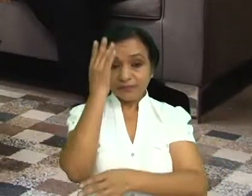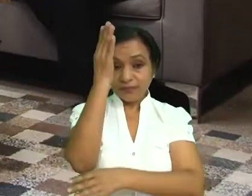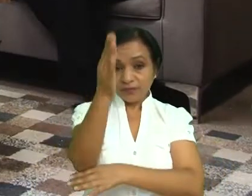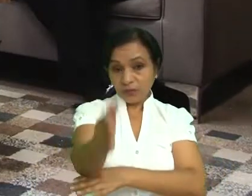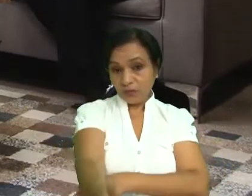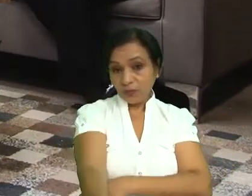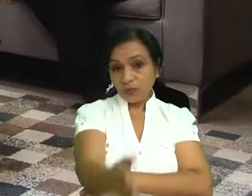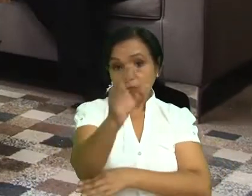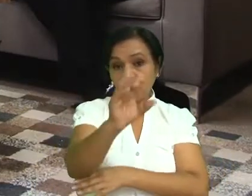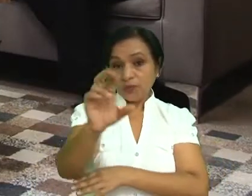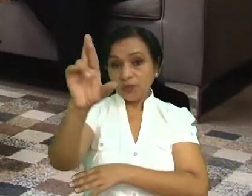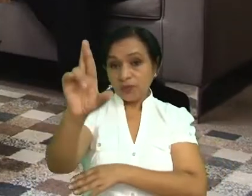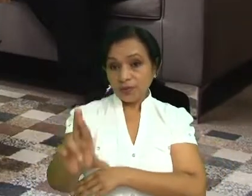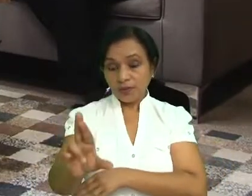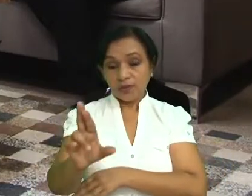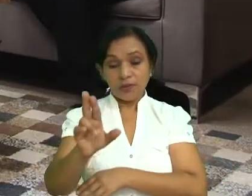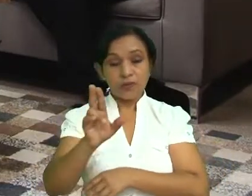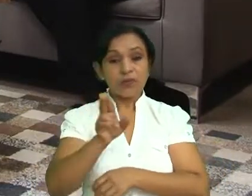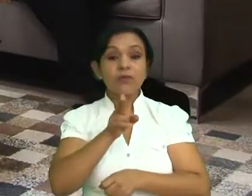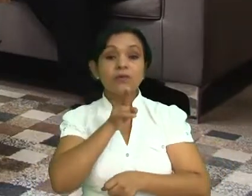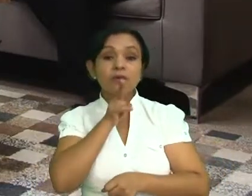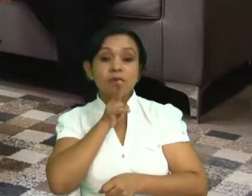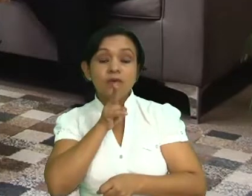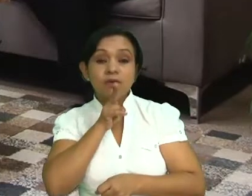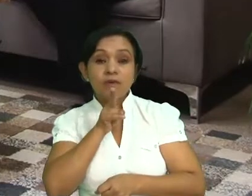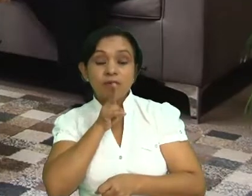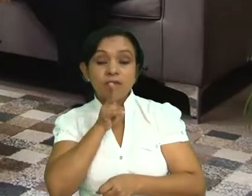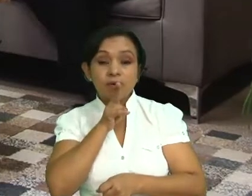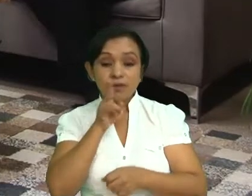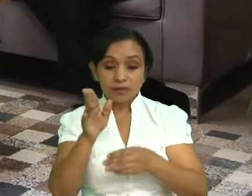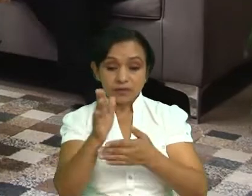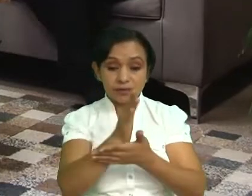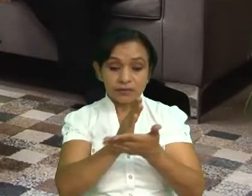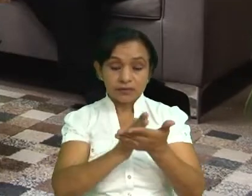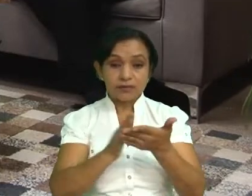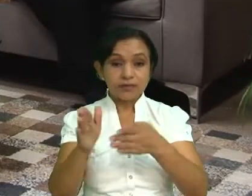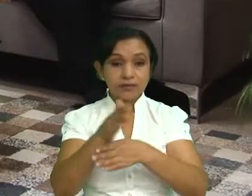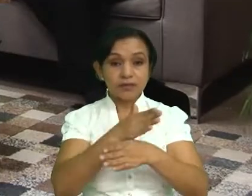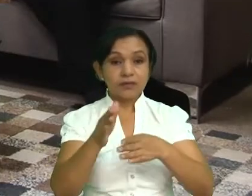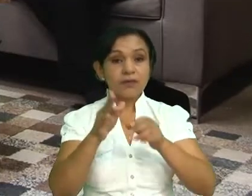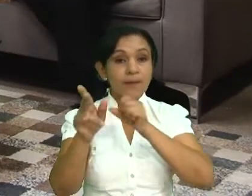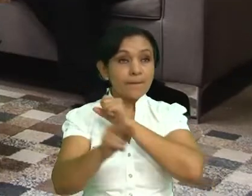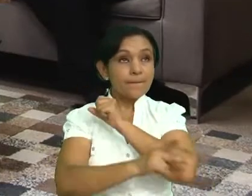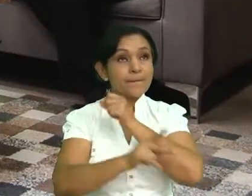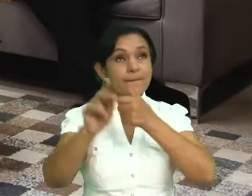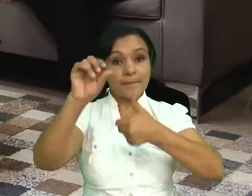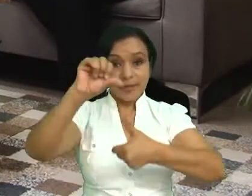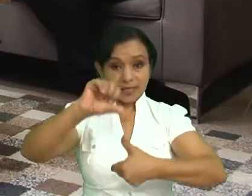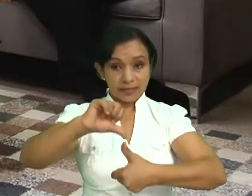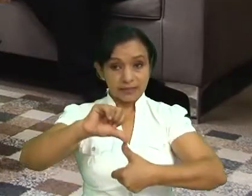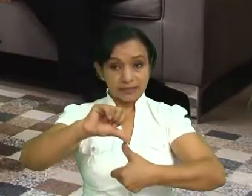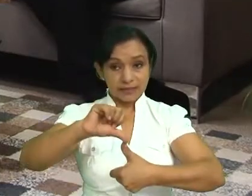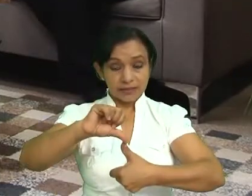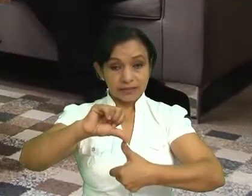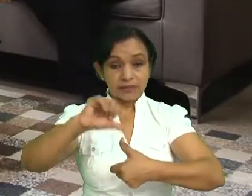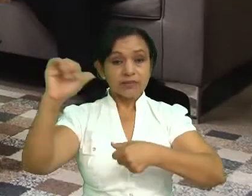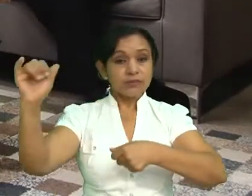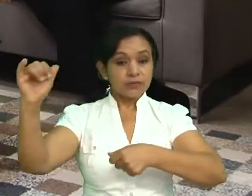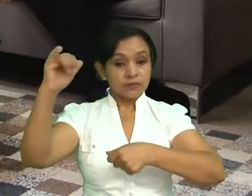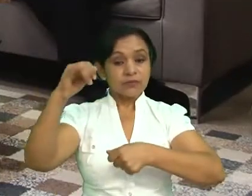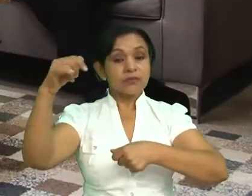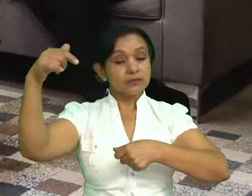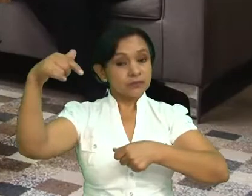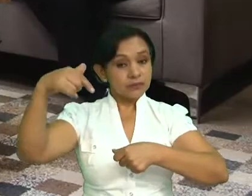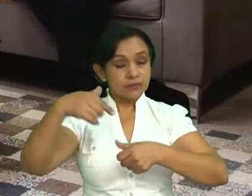Costa Rica, de Honduras, de cualquier parte de los países de la región centroamericana, que por alguna razón están regresando,